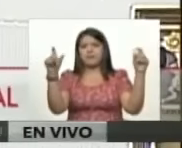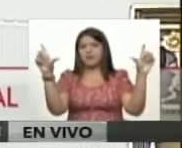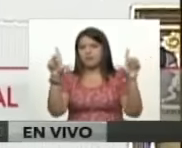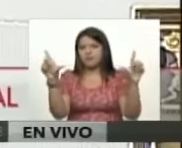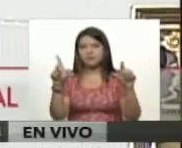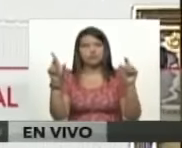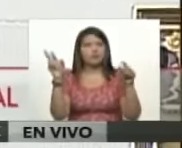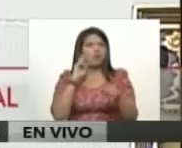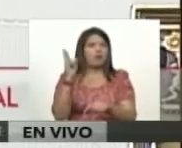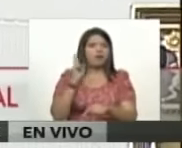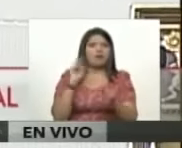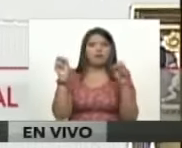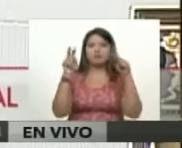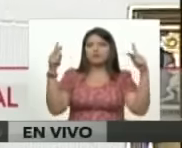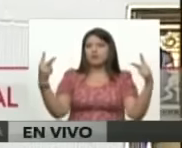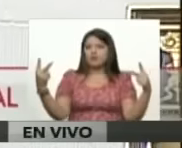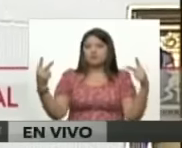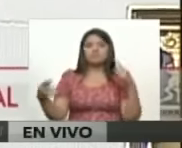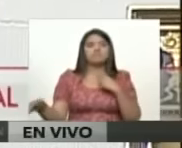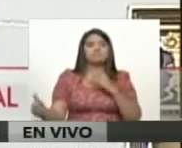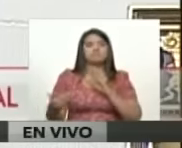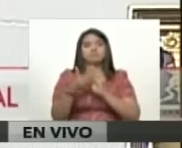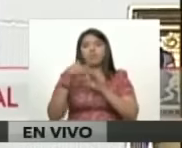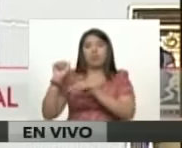que avasalla